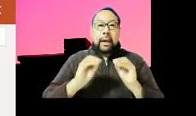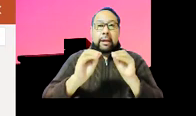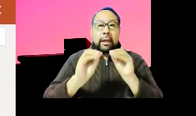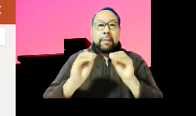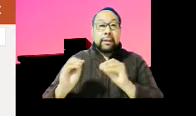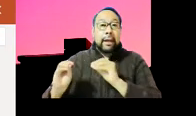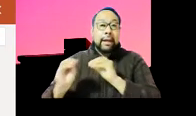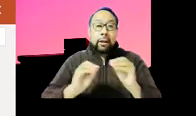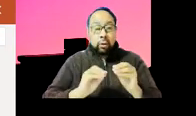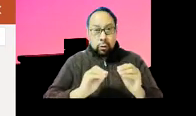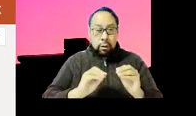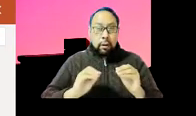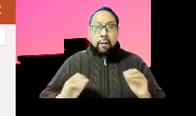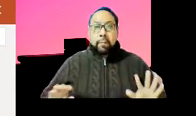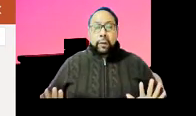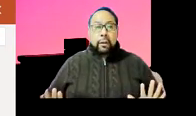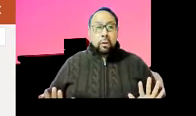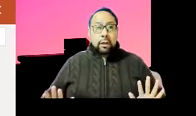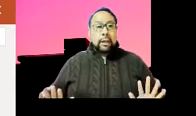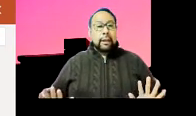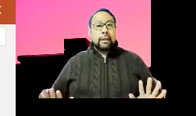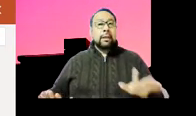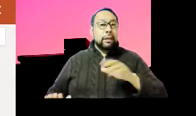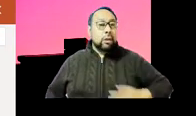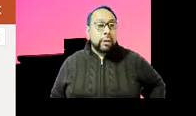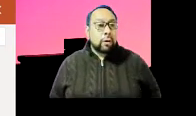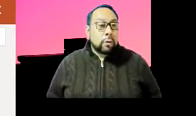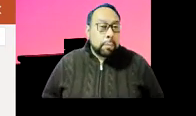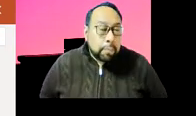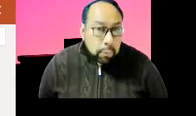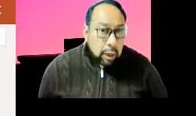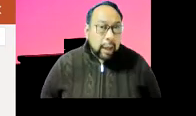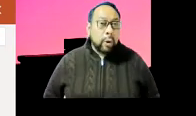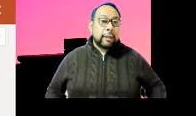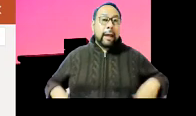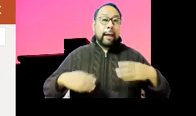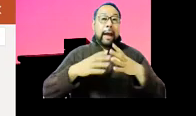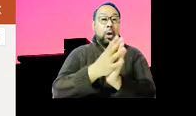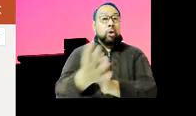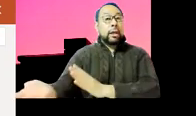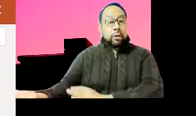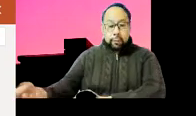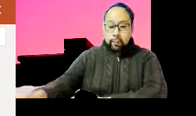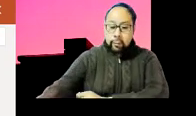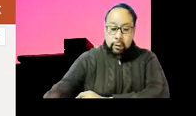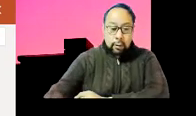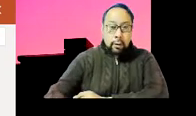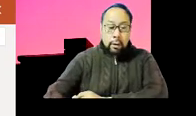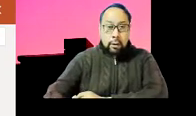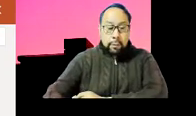el mensaje que me está dando. Entonces, en este sentido, es que hago esta